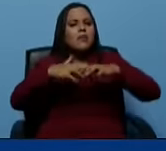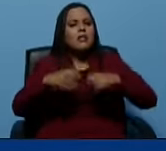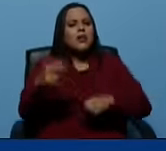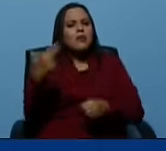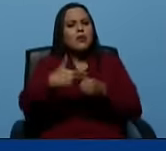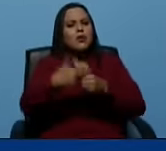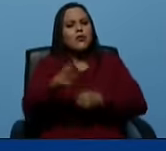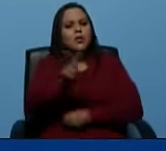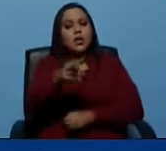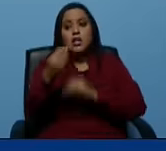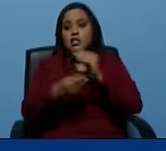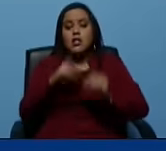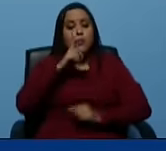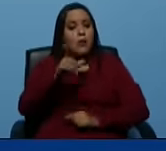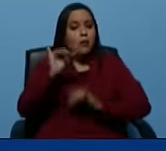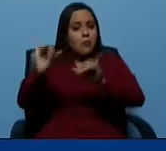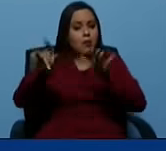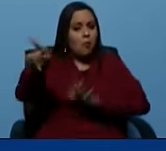hicieron un daño.